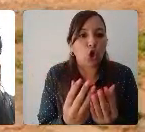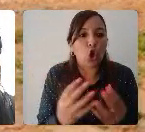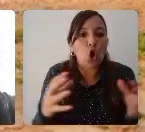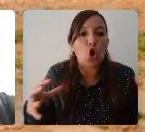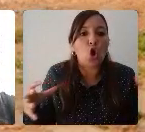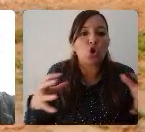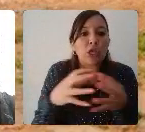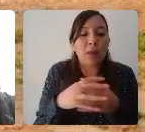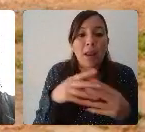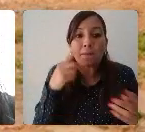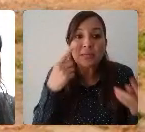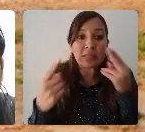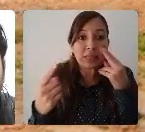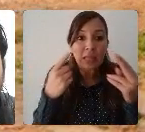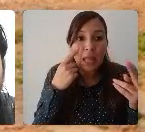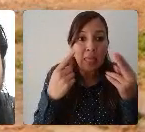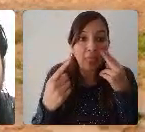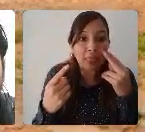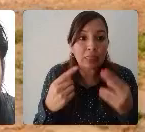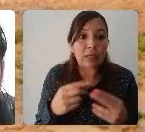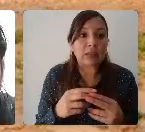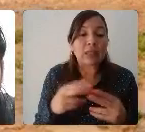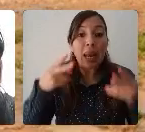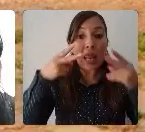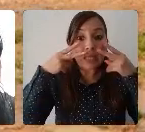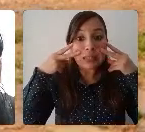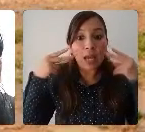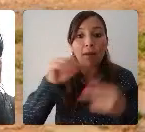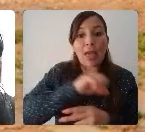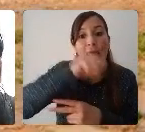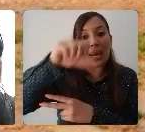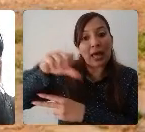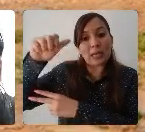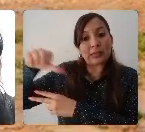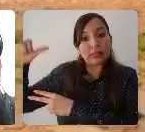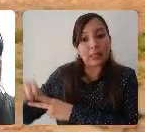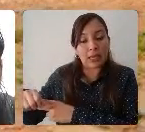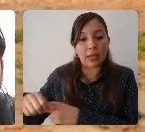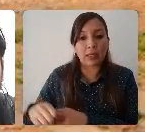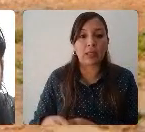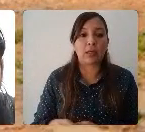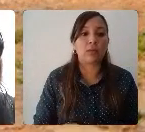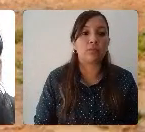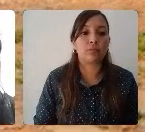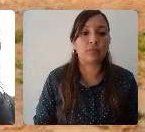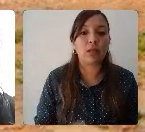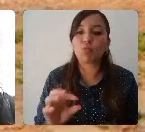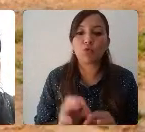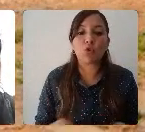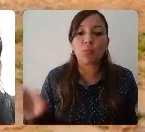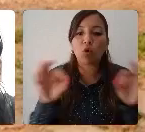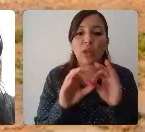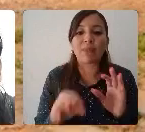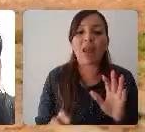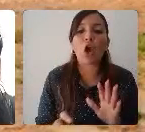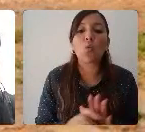norte, centro-sur, de la zona amazónica, de la zona andina, y que obviamente se basan en la cultura y la